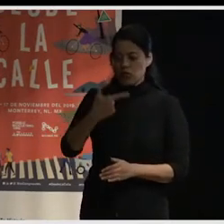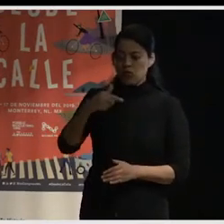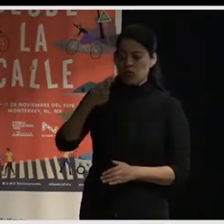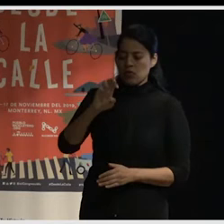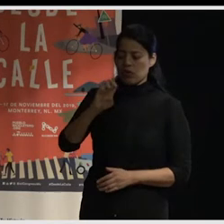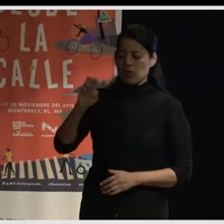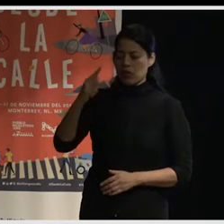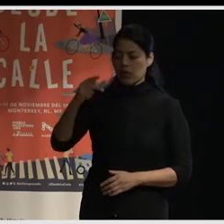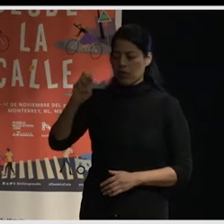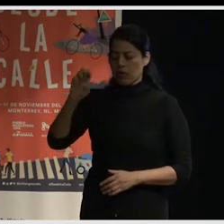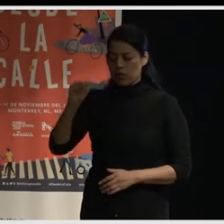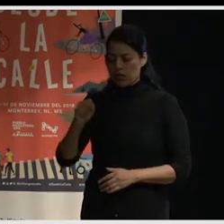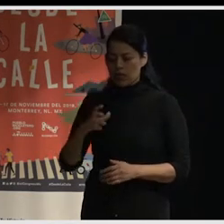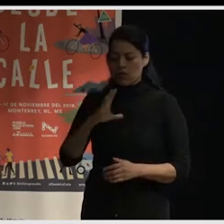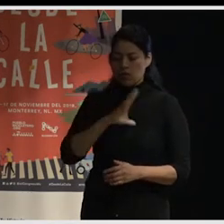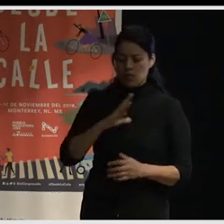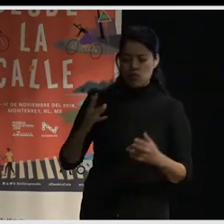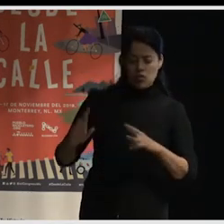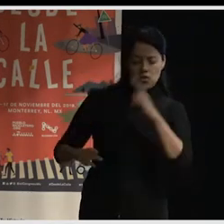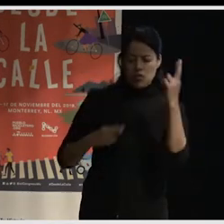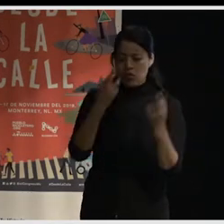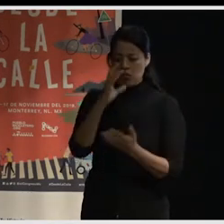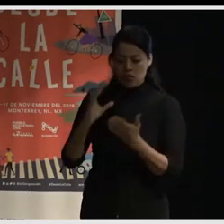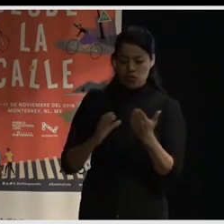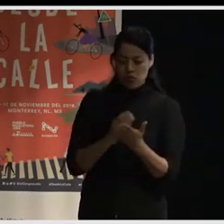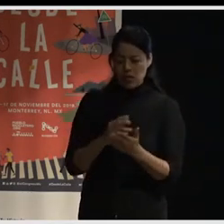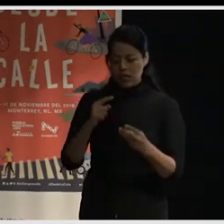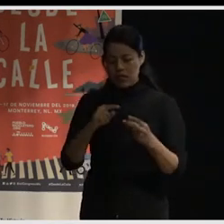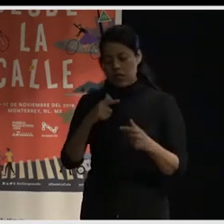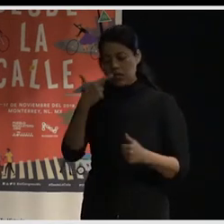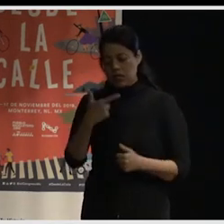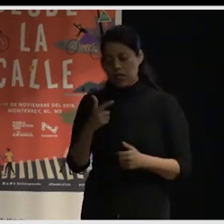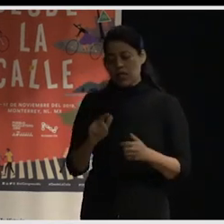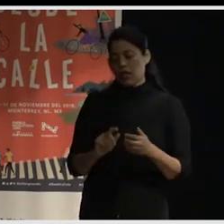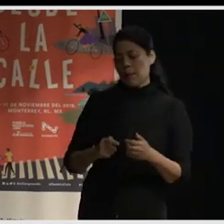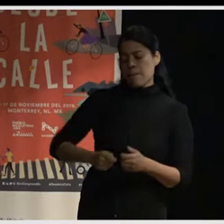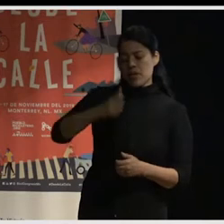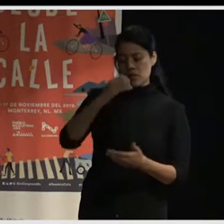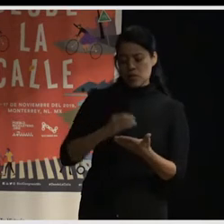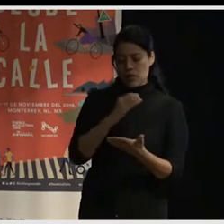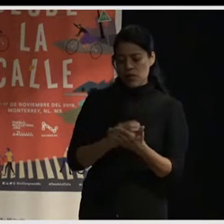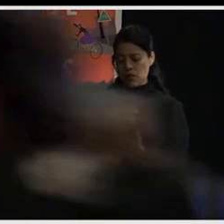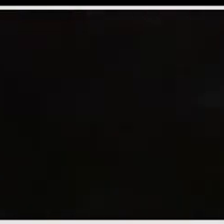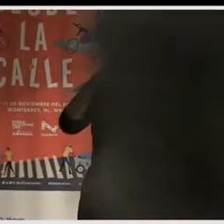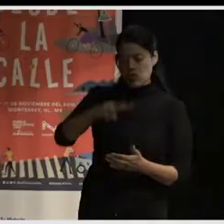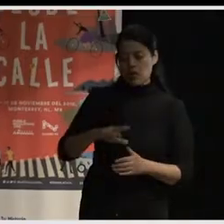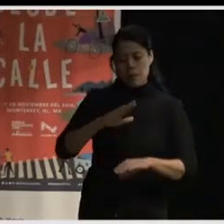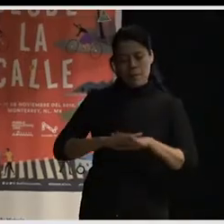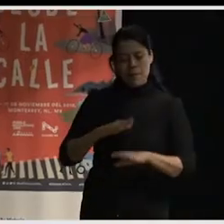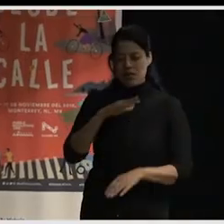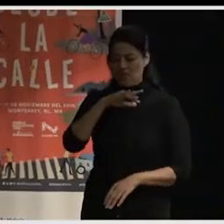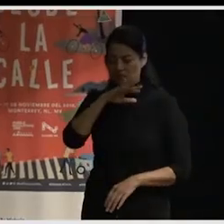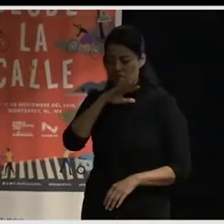revolución urbana en donde hablamos de la situación de las siete principales ciudades del país las más contaminadas